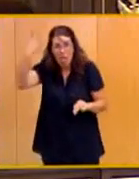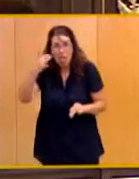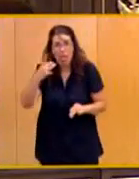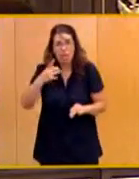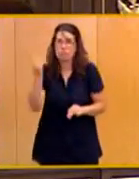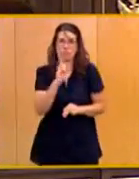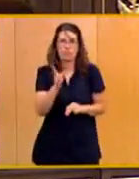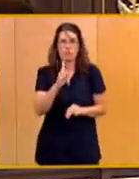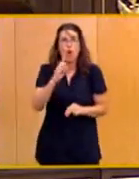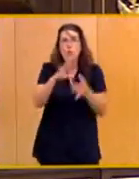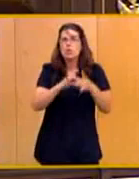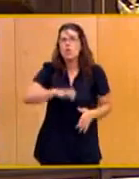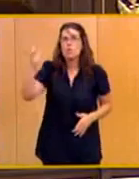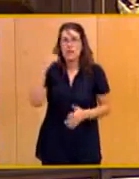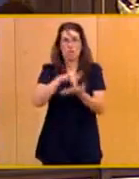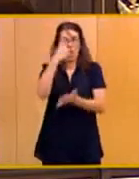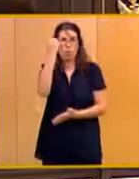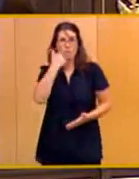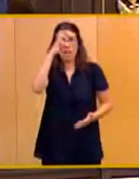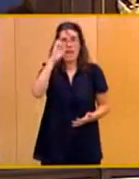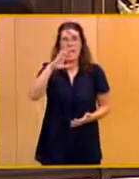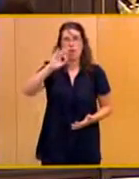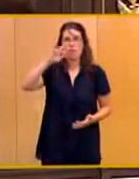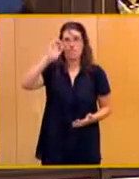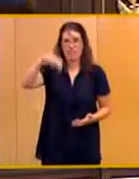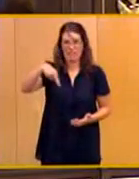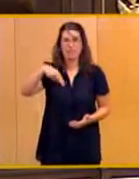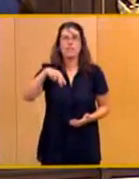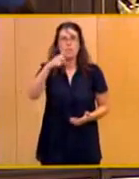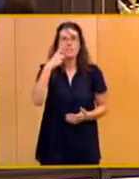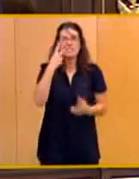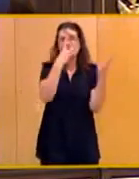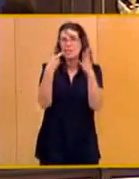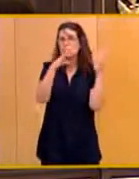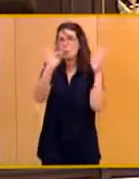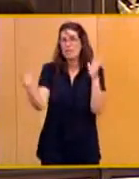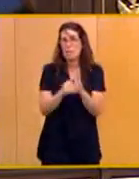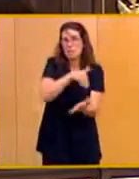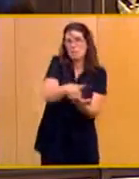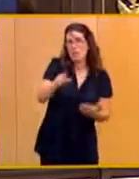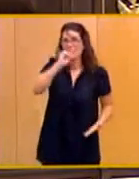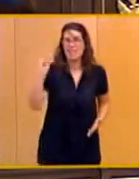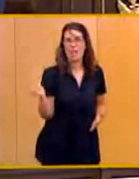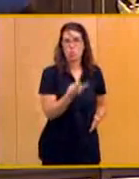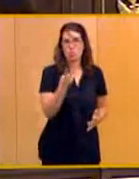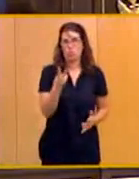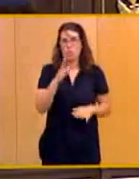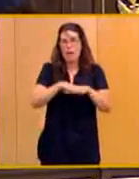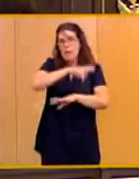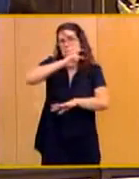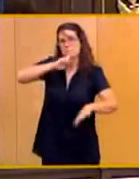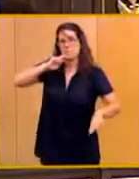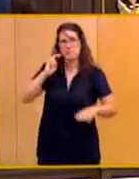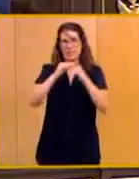de semana el Ecofin tuvo que crear un fondo de 750.000 millones de euros para preservar la estabilidad de las